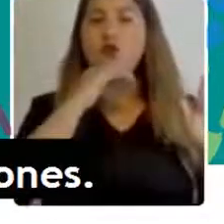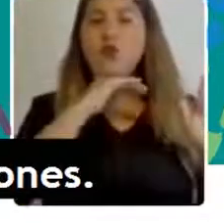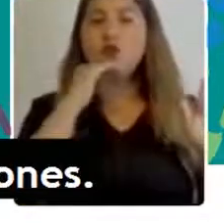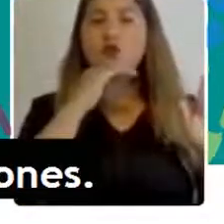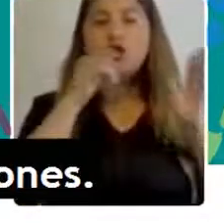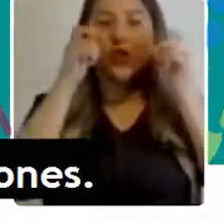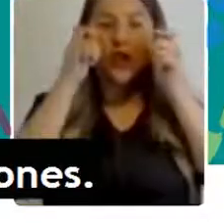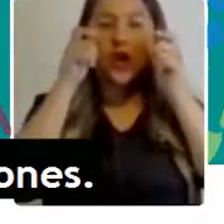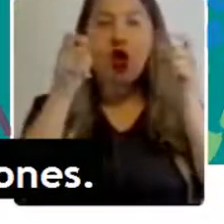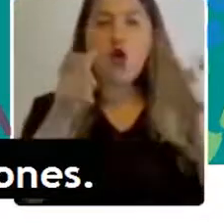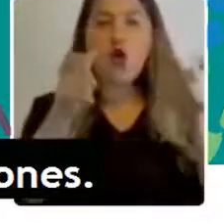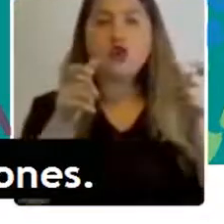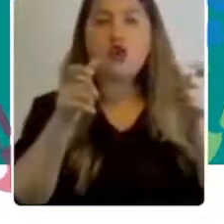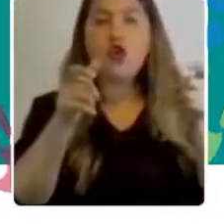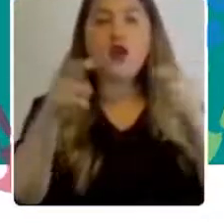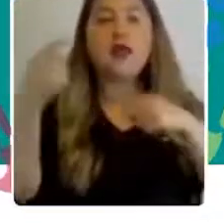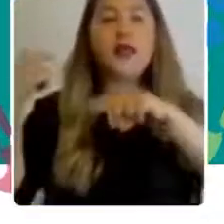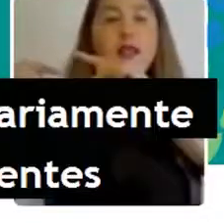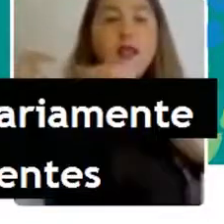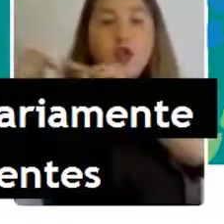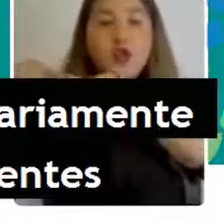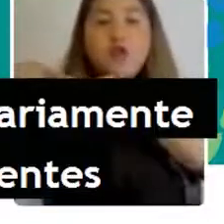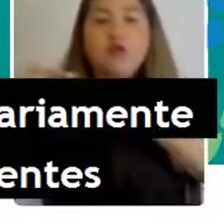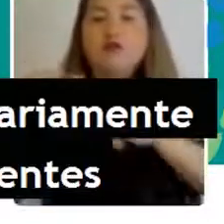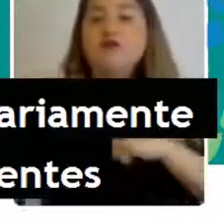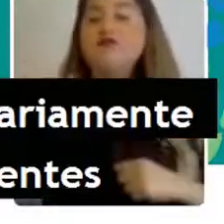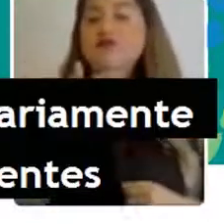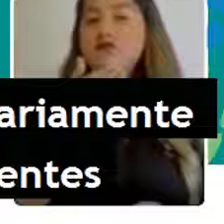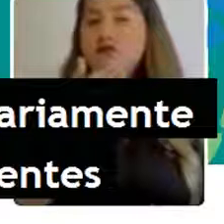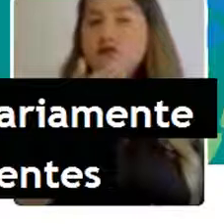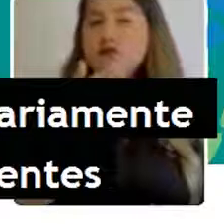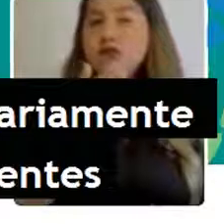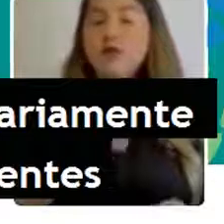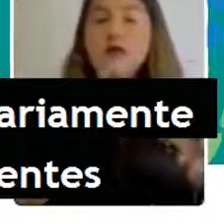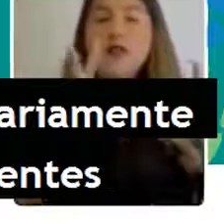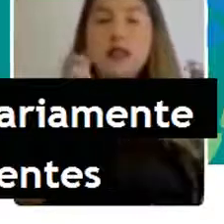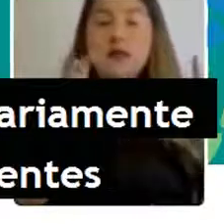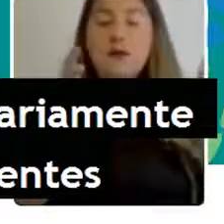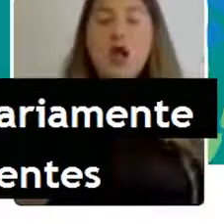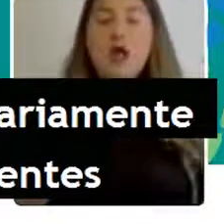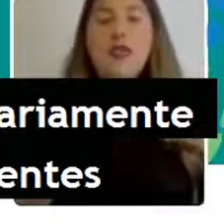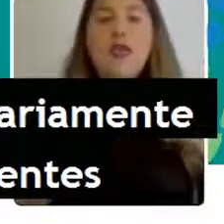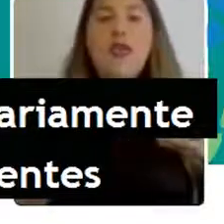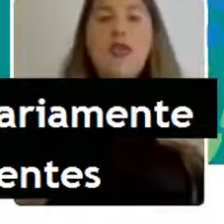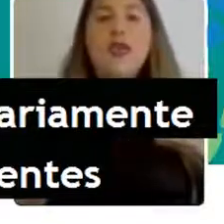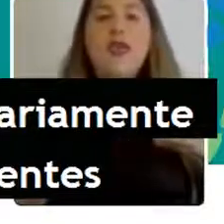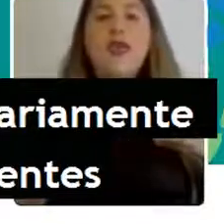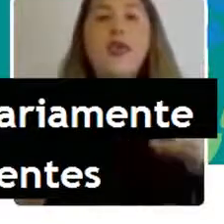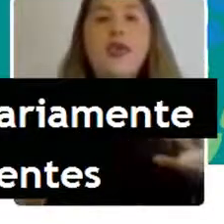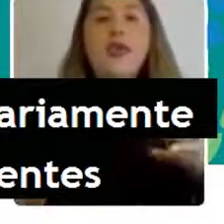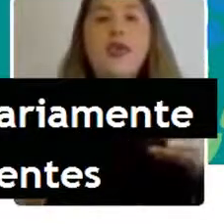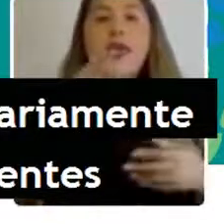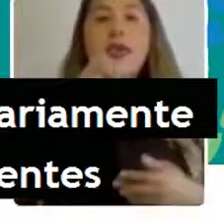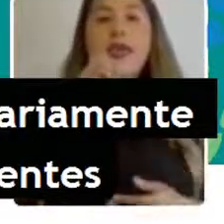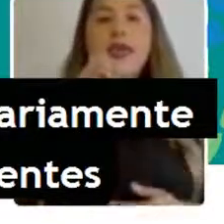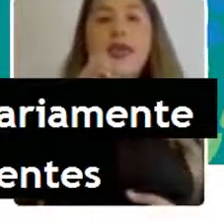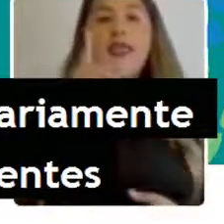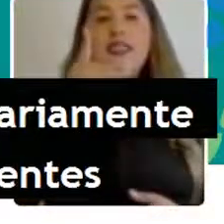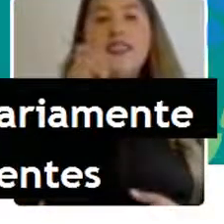sobreestiman el efecto de las intervenciones. El uso de desenlaces subrogados, que no necesariamente son